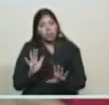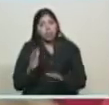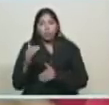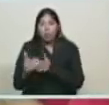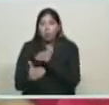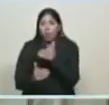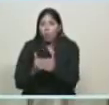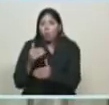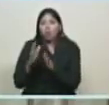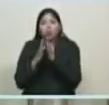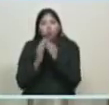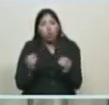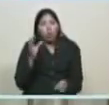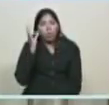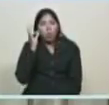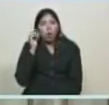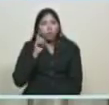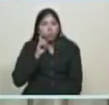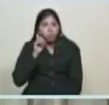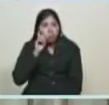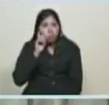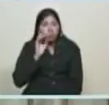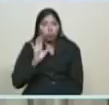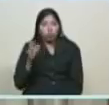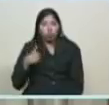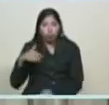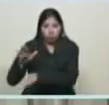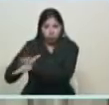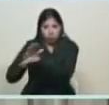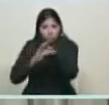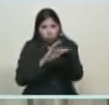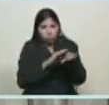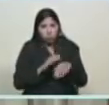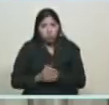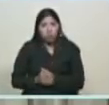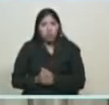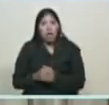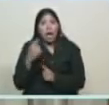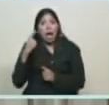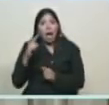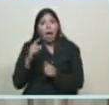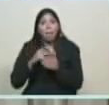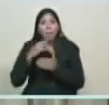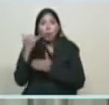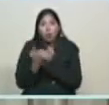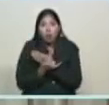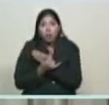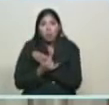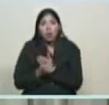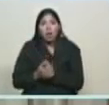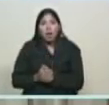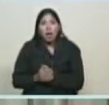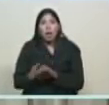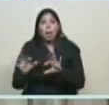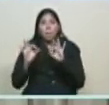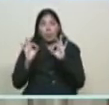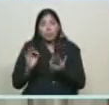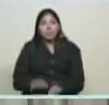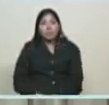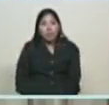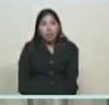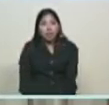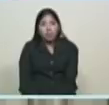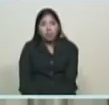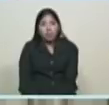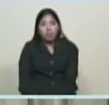las embarazadas del país les anuncio que voy a tener un programa especial de bonos para